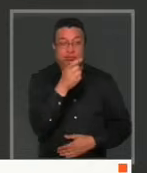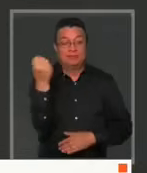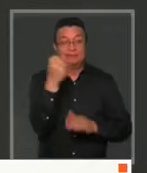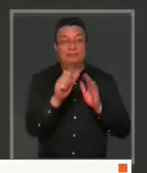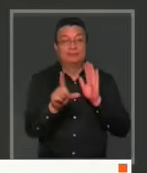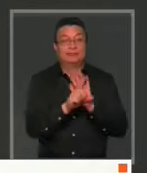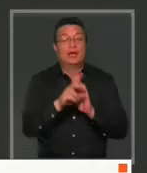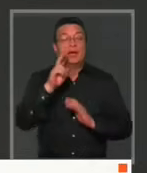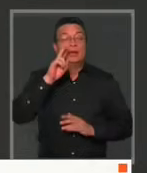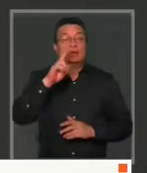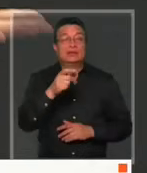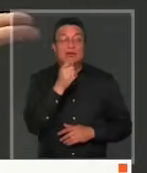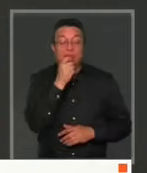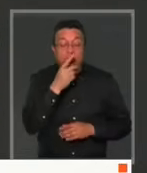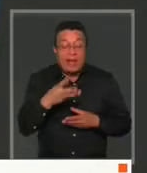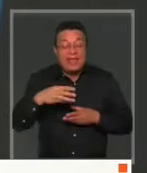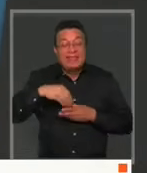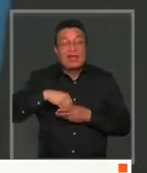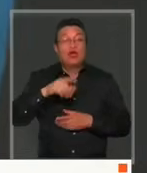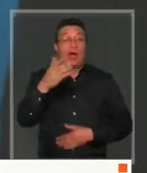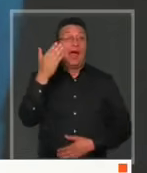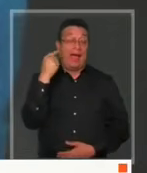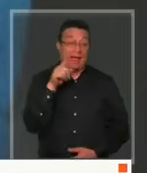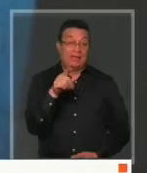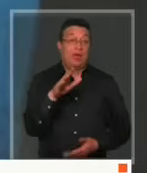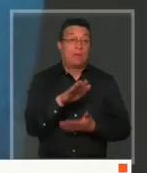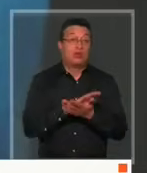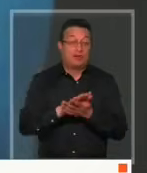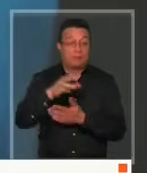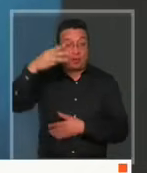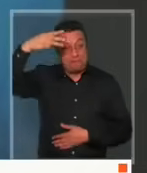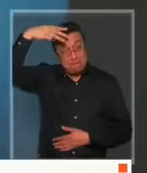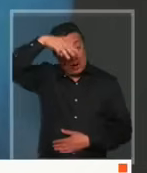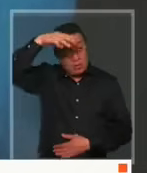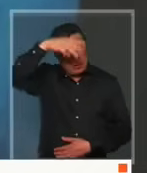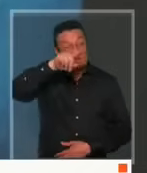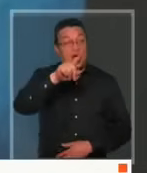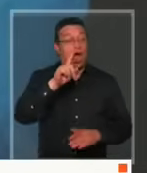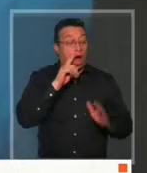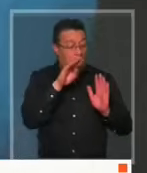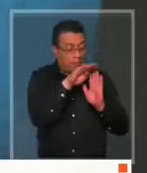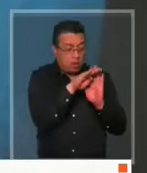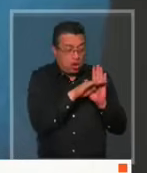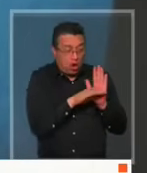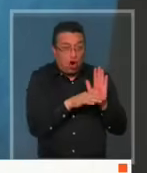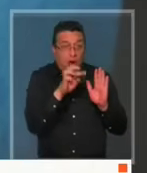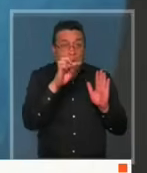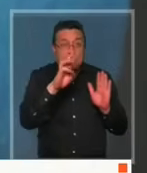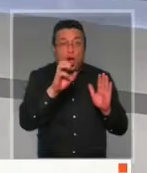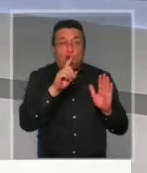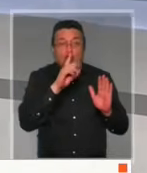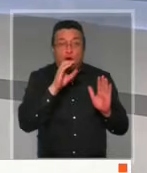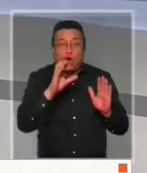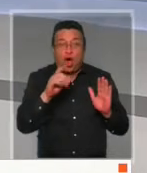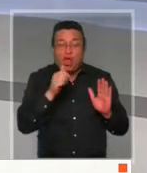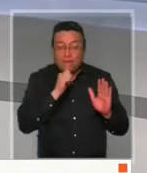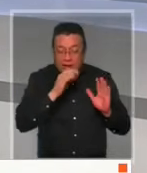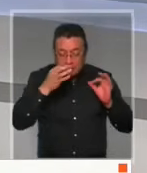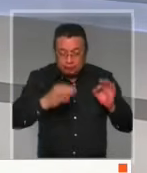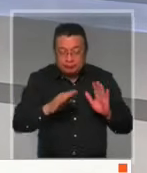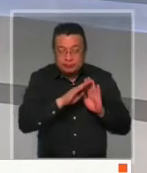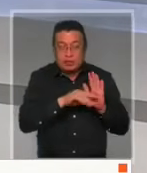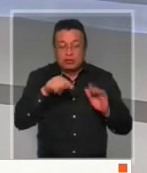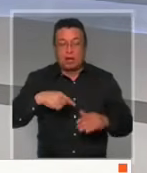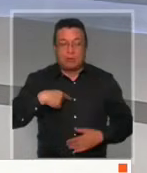que haya denuncia interna previa, que fue el caso que vivimos con Manuel Monsalve, y tener un protocolo para eso, estar preparados. Y ese como compromiso como